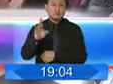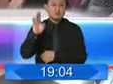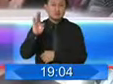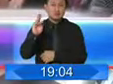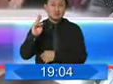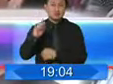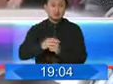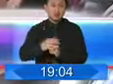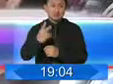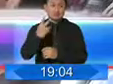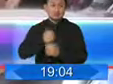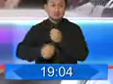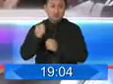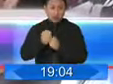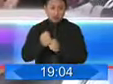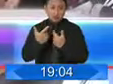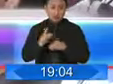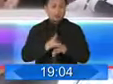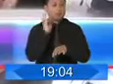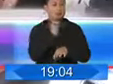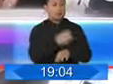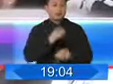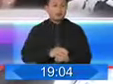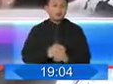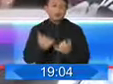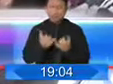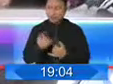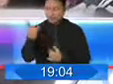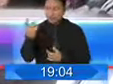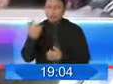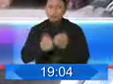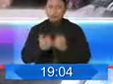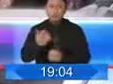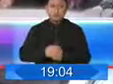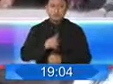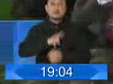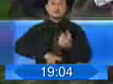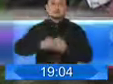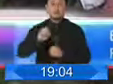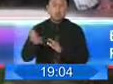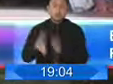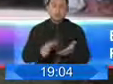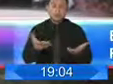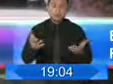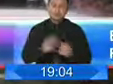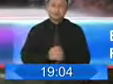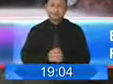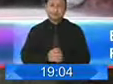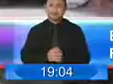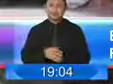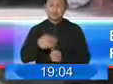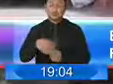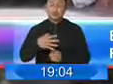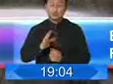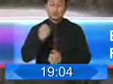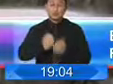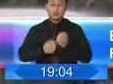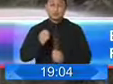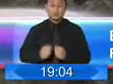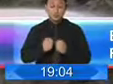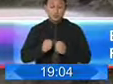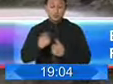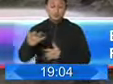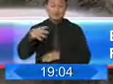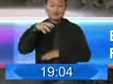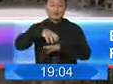como 2 años le abandonó. Y ahora le pasa ese deslave, pide a sus hijitos, vea. Una tragedia que marca la provincia de Bolívar,